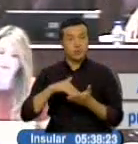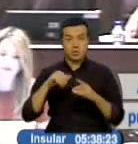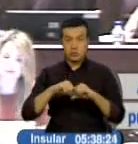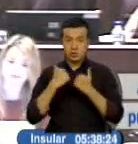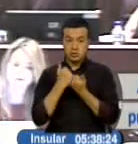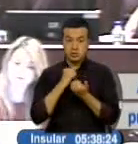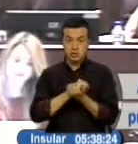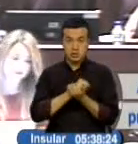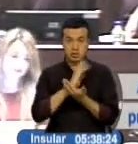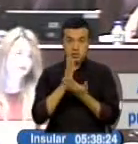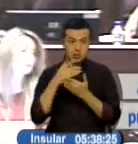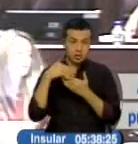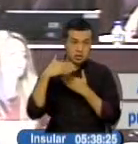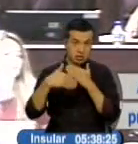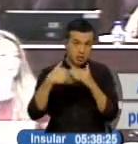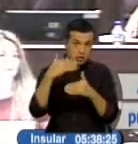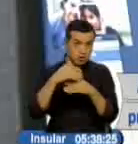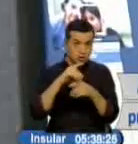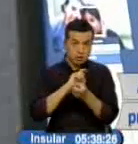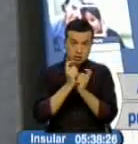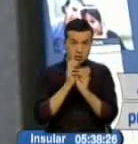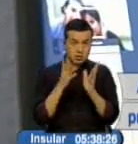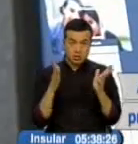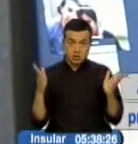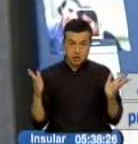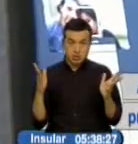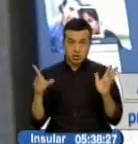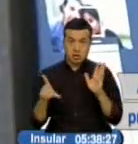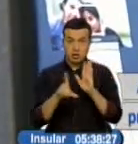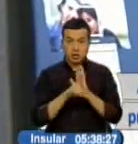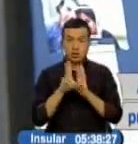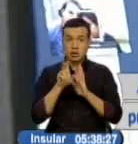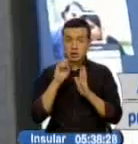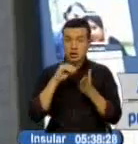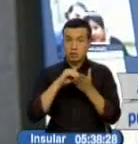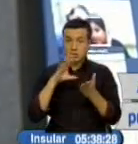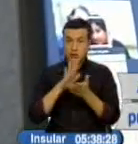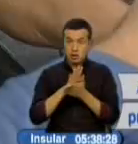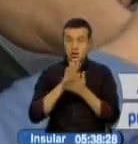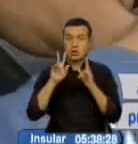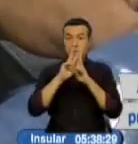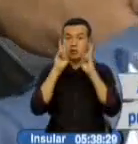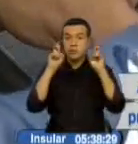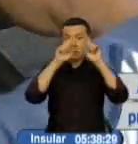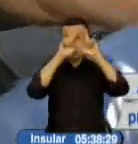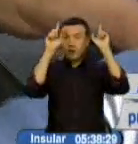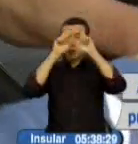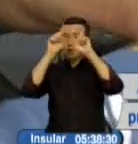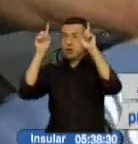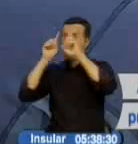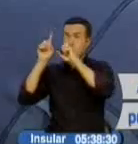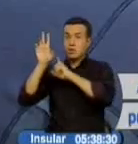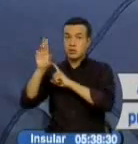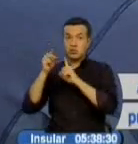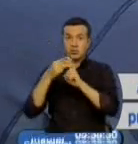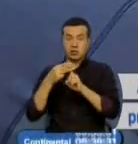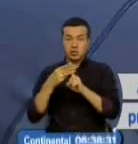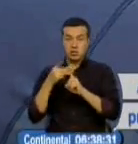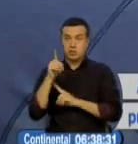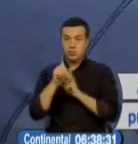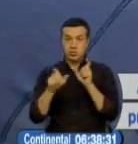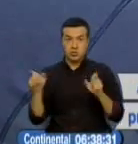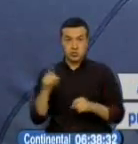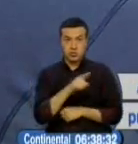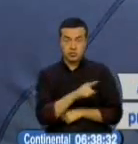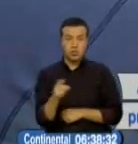en los próximos días no varía la esencia de la norma, este cuerpo legal busca aplicarse sobre todo en las empresas proveedoras de Internet, cuyos